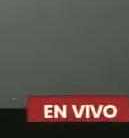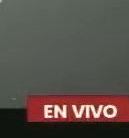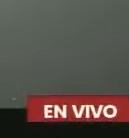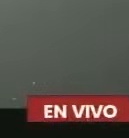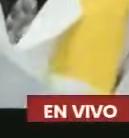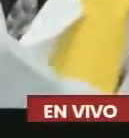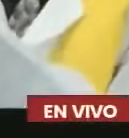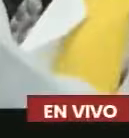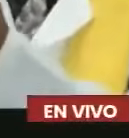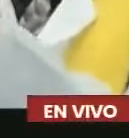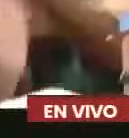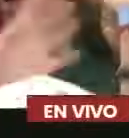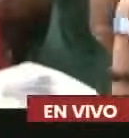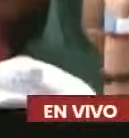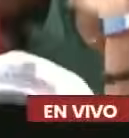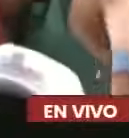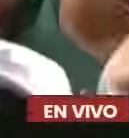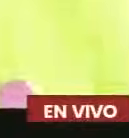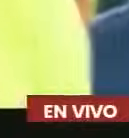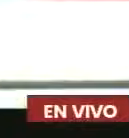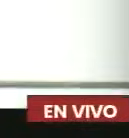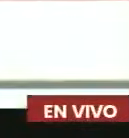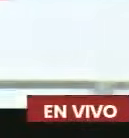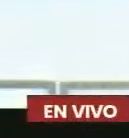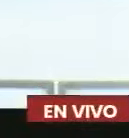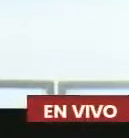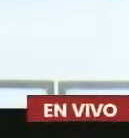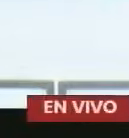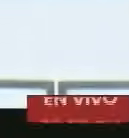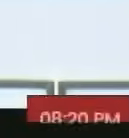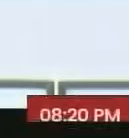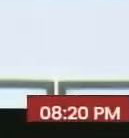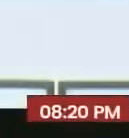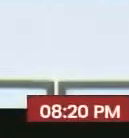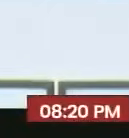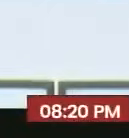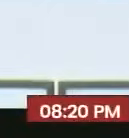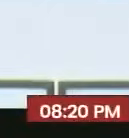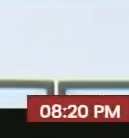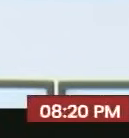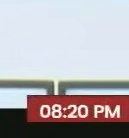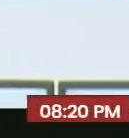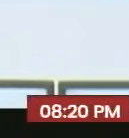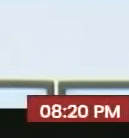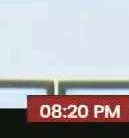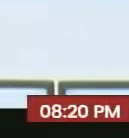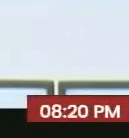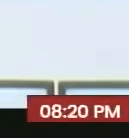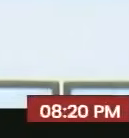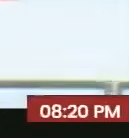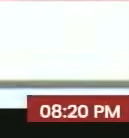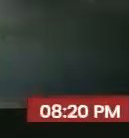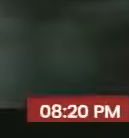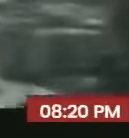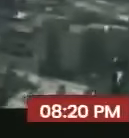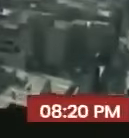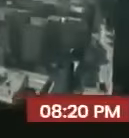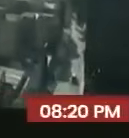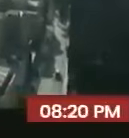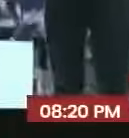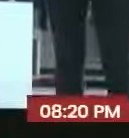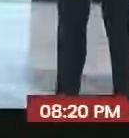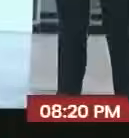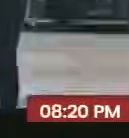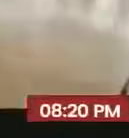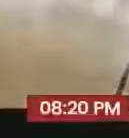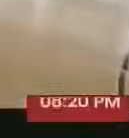la apertura de una nueva época de prosperidad, de felicidad, del vivir viviendo en